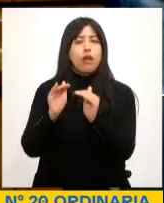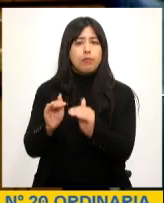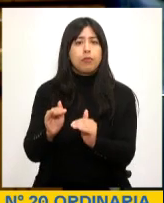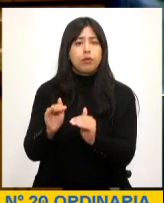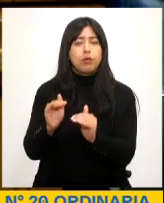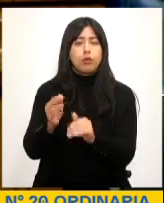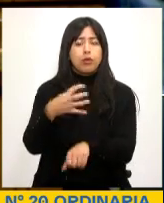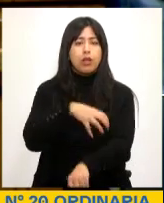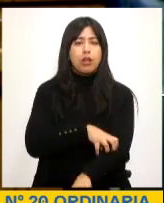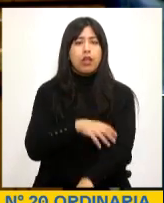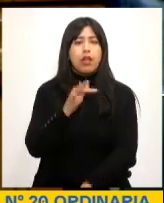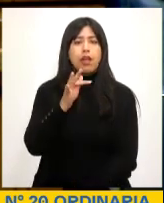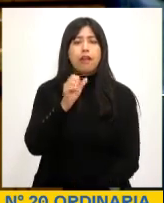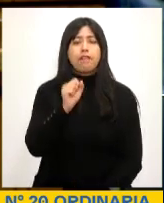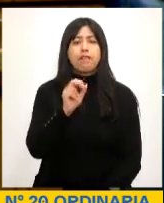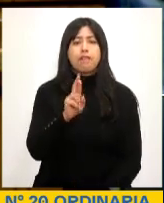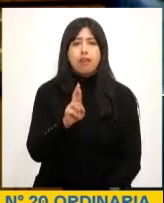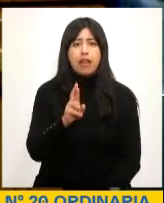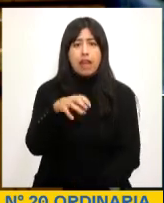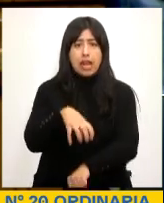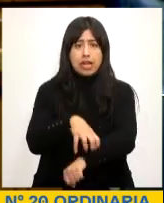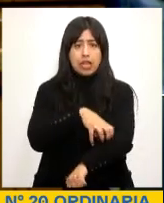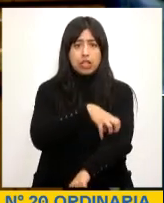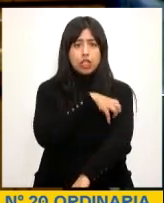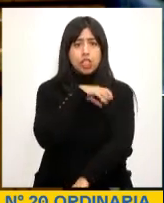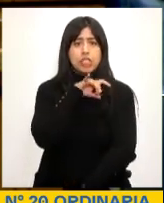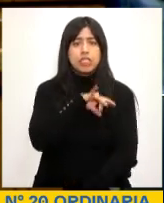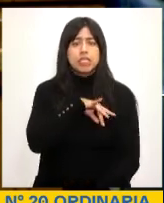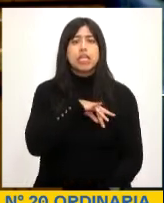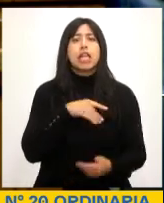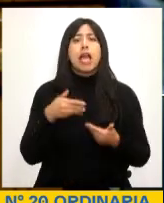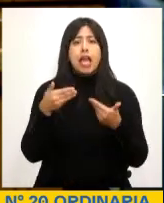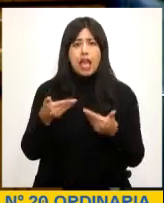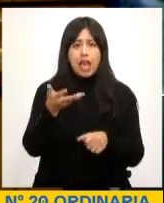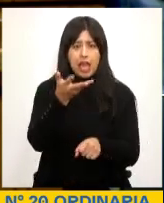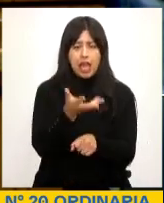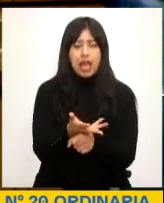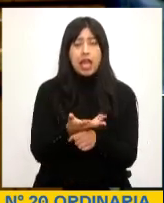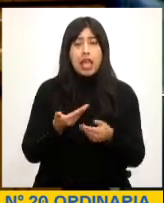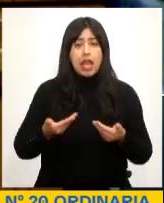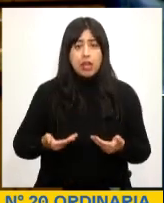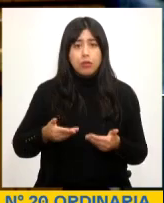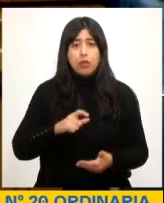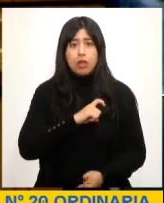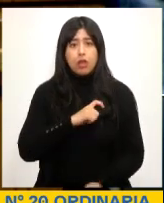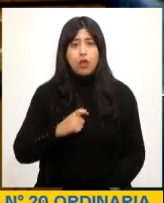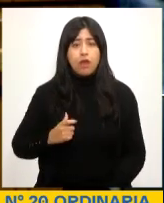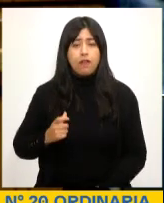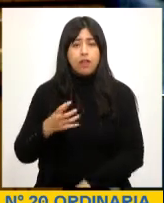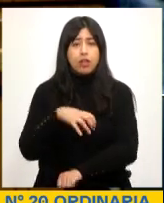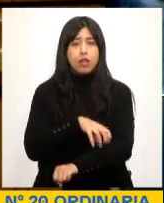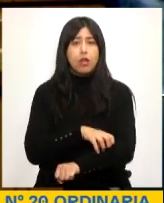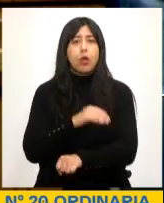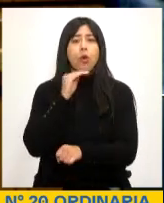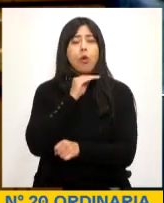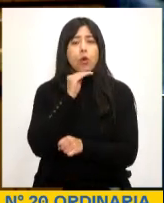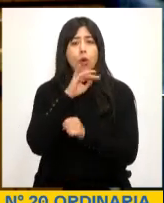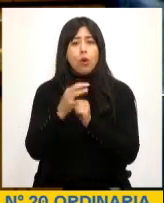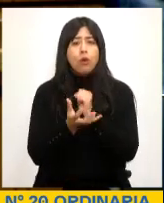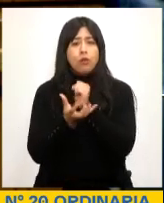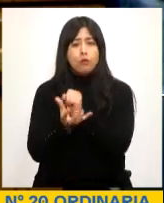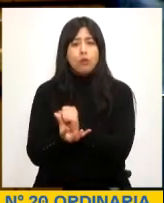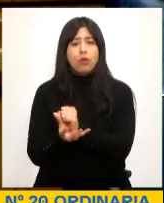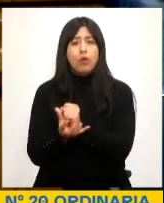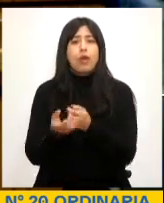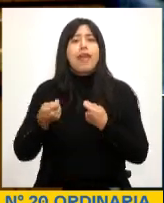como Far que todas las regiones de chile tienen a su disposición actualmente los gobiernos regionales están limitados al uso de estos fondos solo para inversión y no